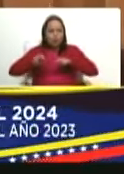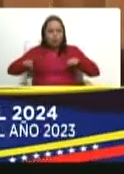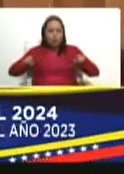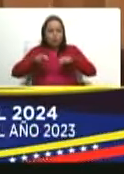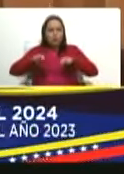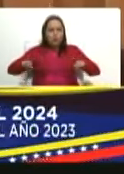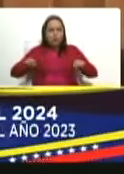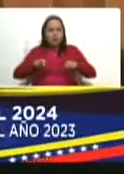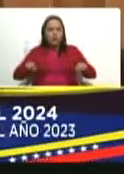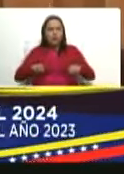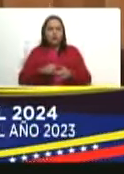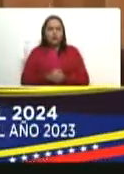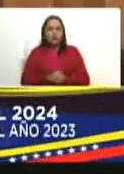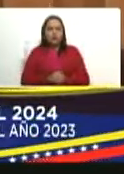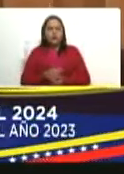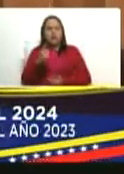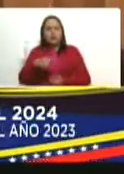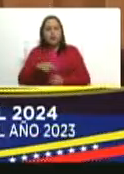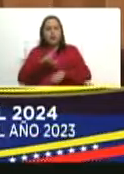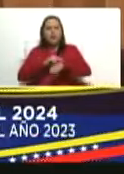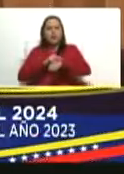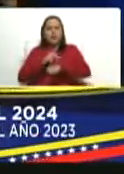doctora Gladys Gutiérrez,